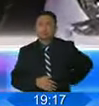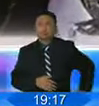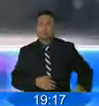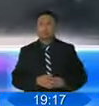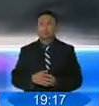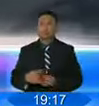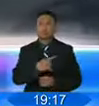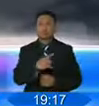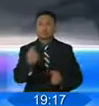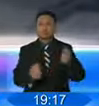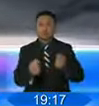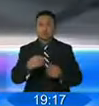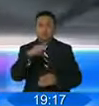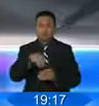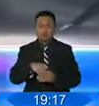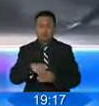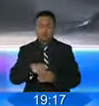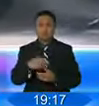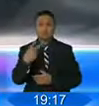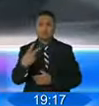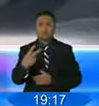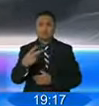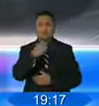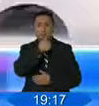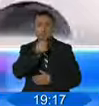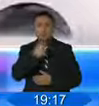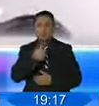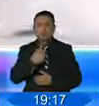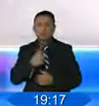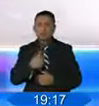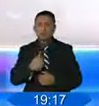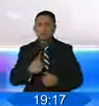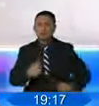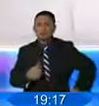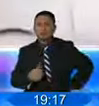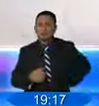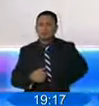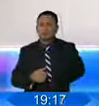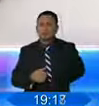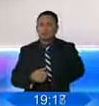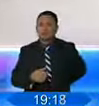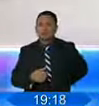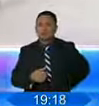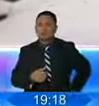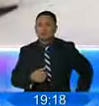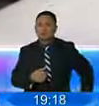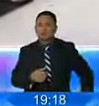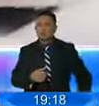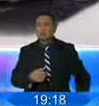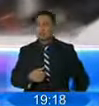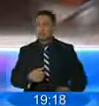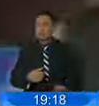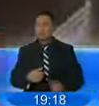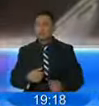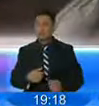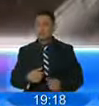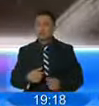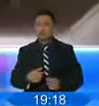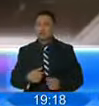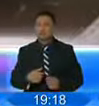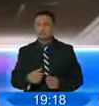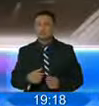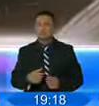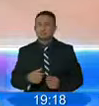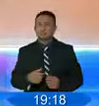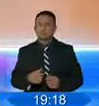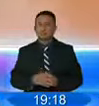del percance, habían dos latas de cerveza. En cuanto al conductor, decidió darse a la fuga,